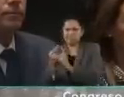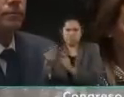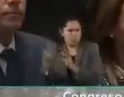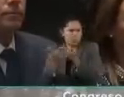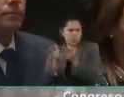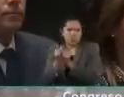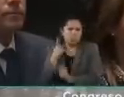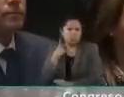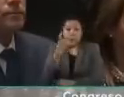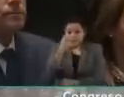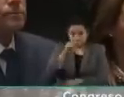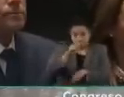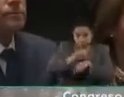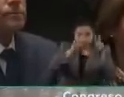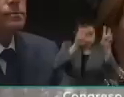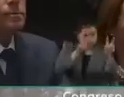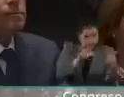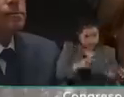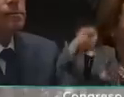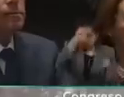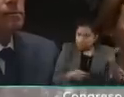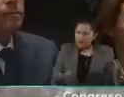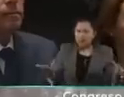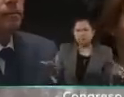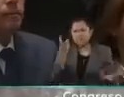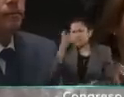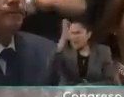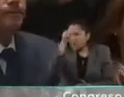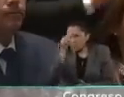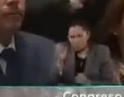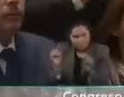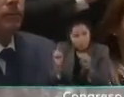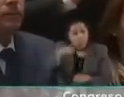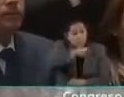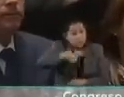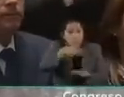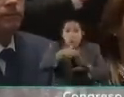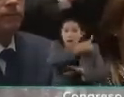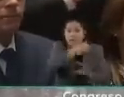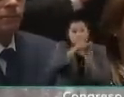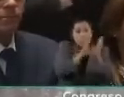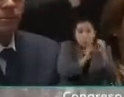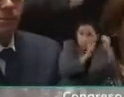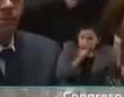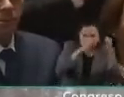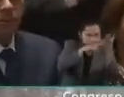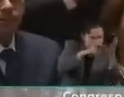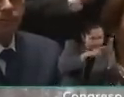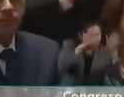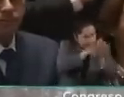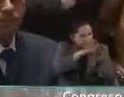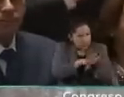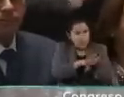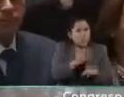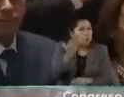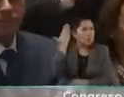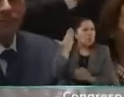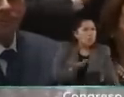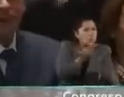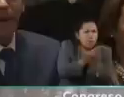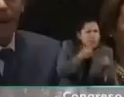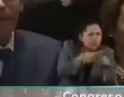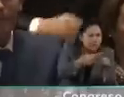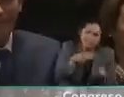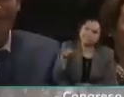en el orden del día. Cuando cambiamos la Constitución hace varios años, a propuesta irónicamente del entonces senador